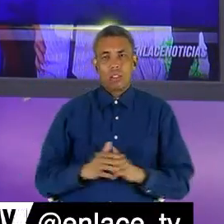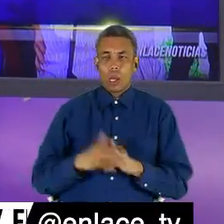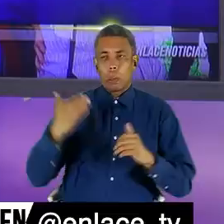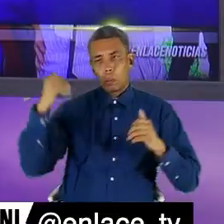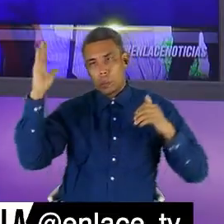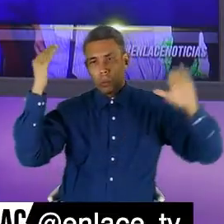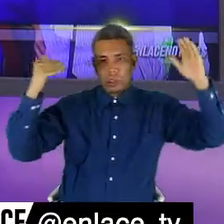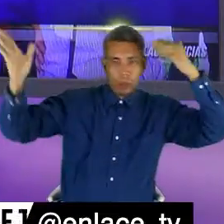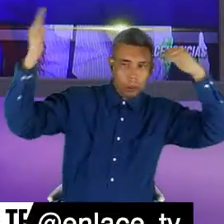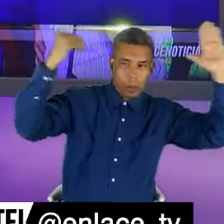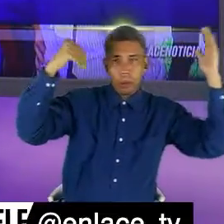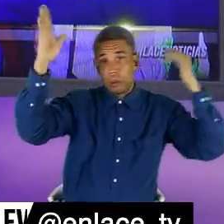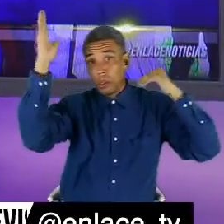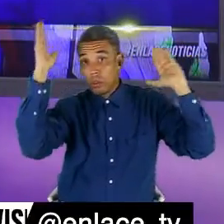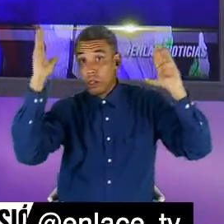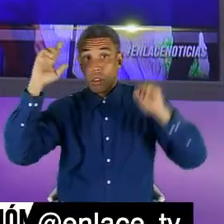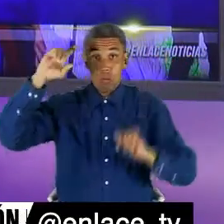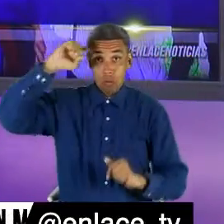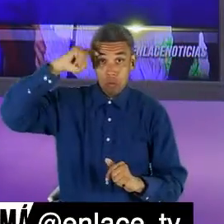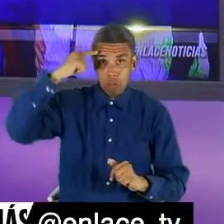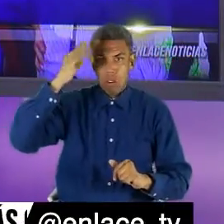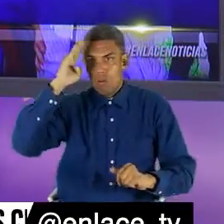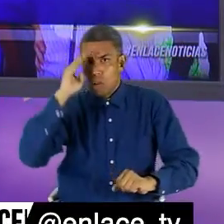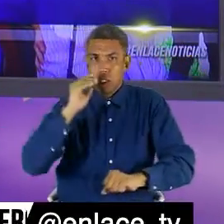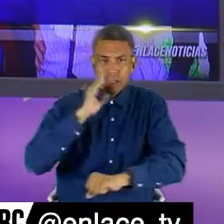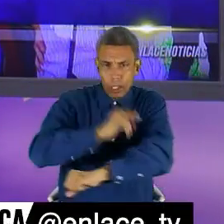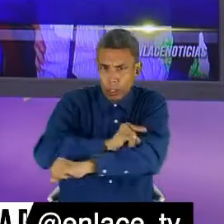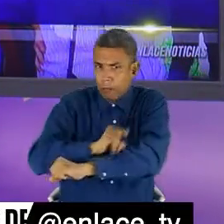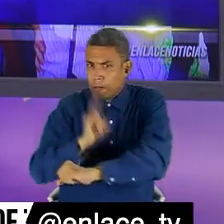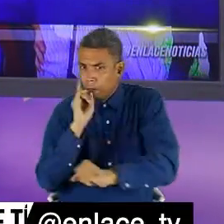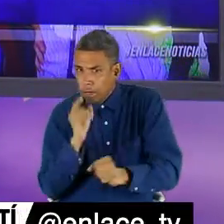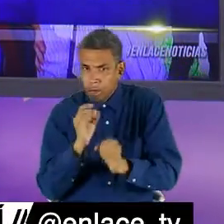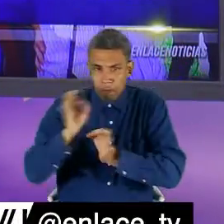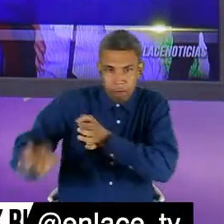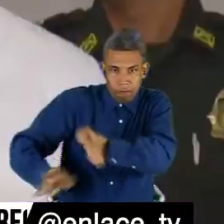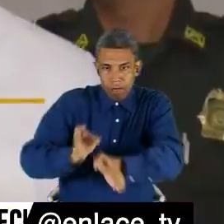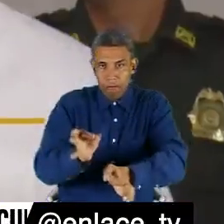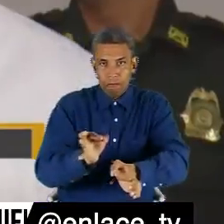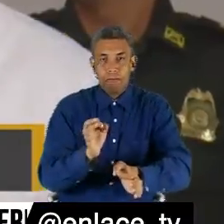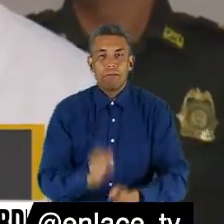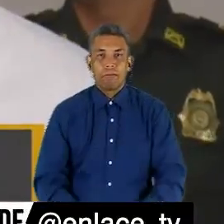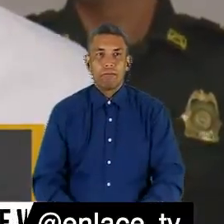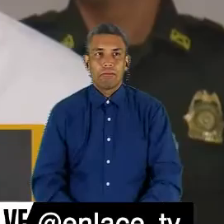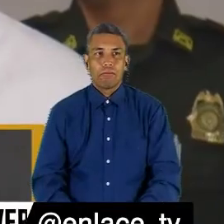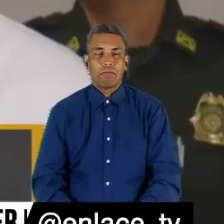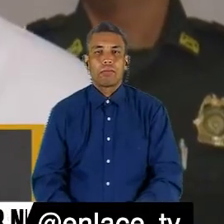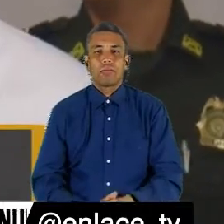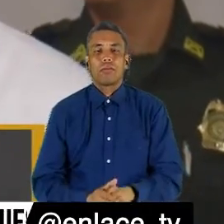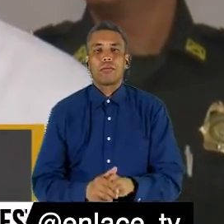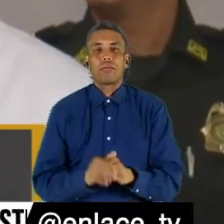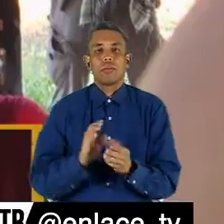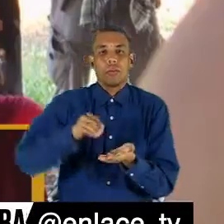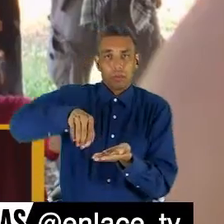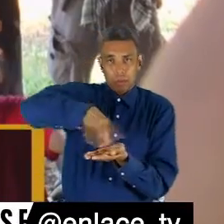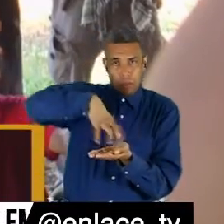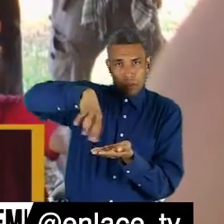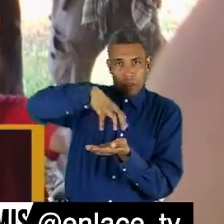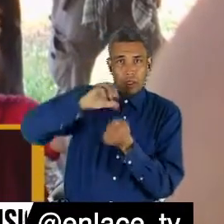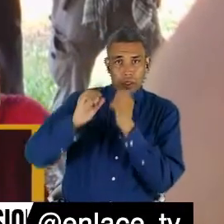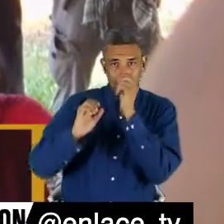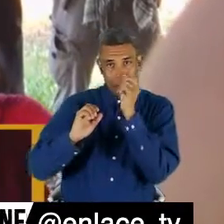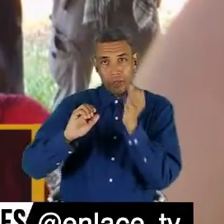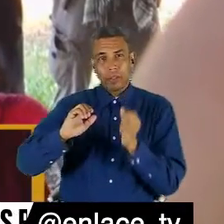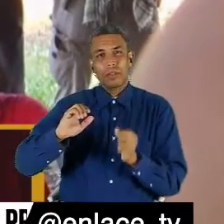sitio conocido como La Lizama, en el departamento de Santander. El secretario del Interior de Santander, Manuel Solórzano, ha informado